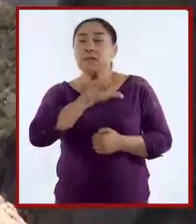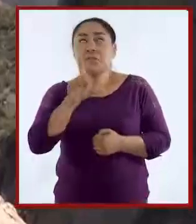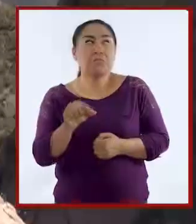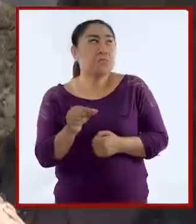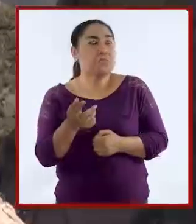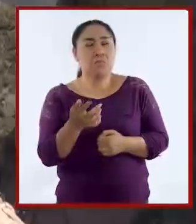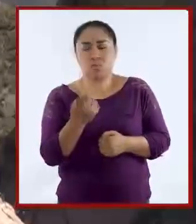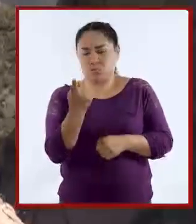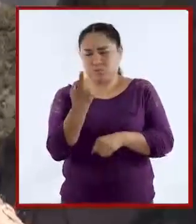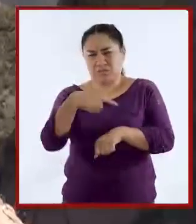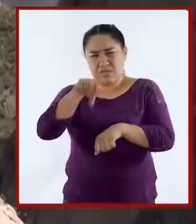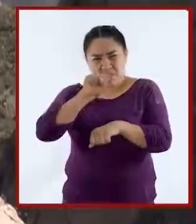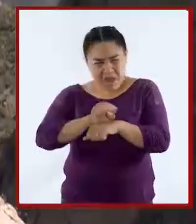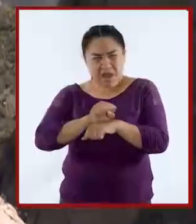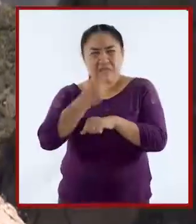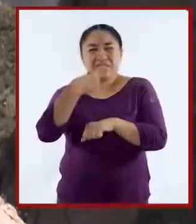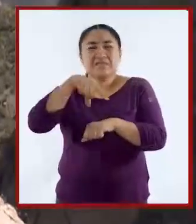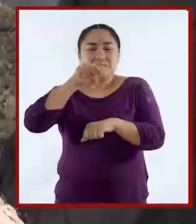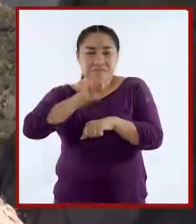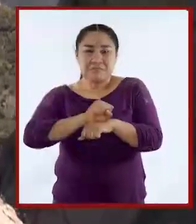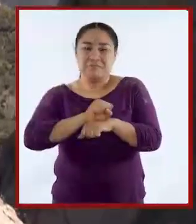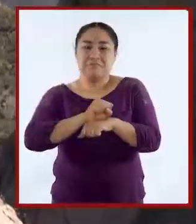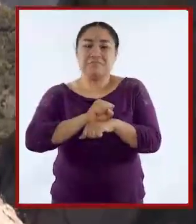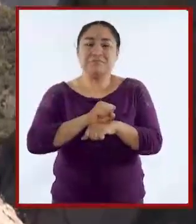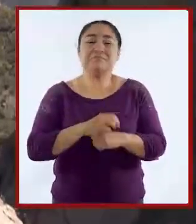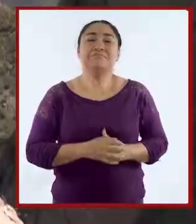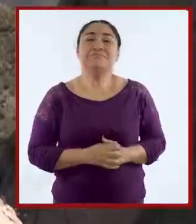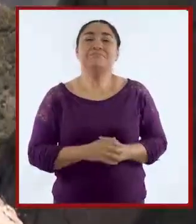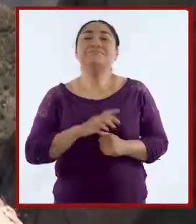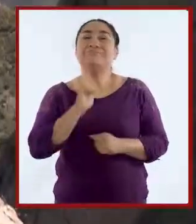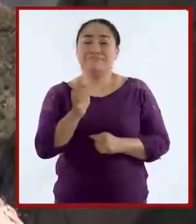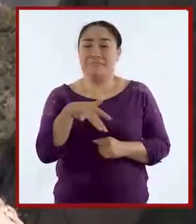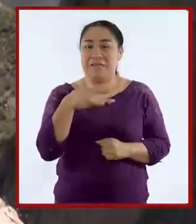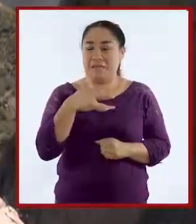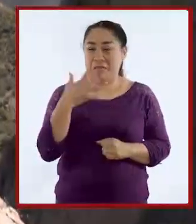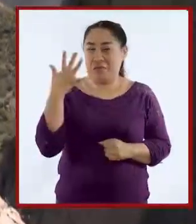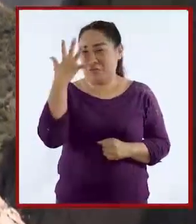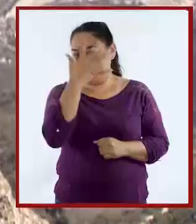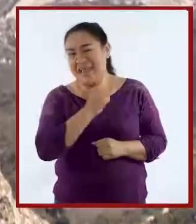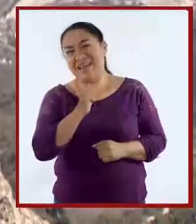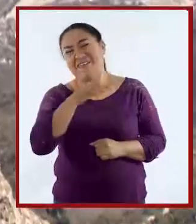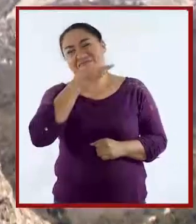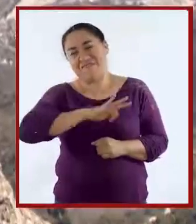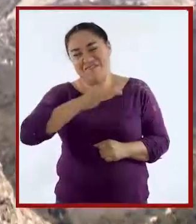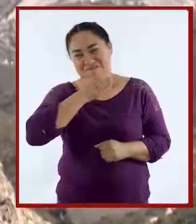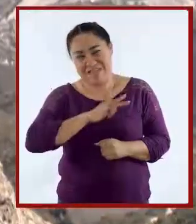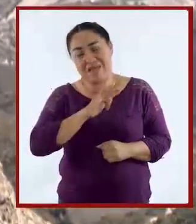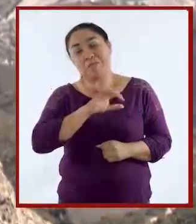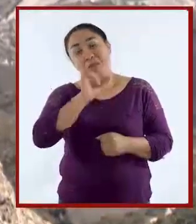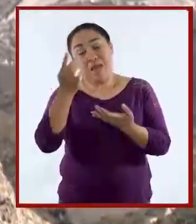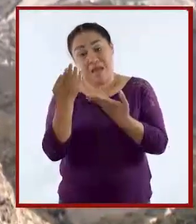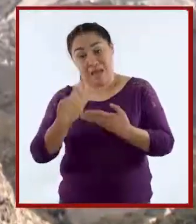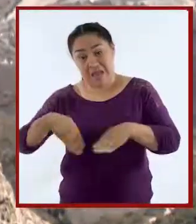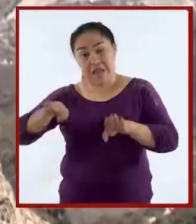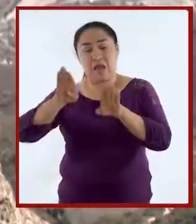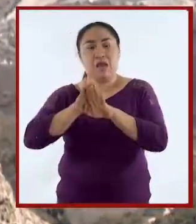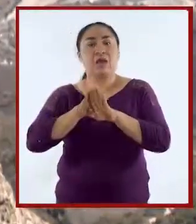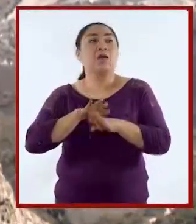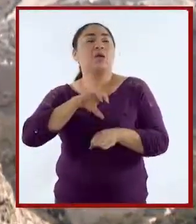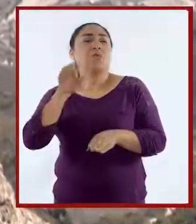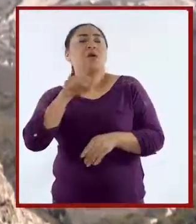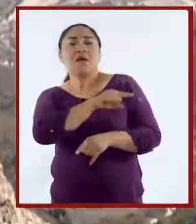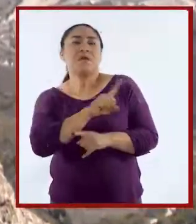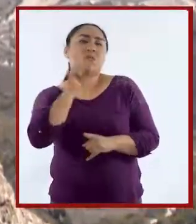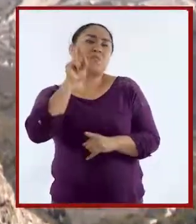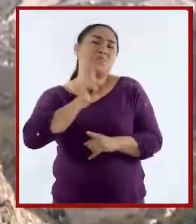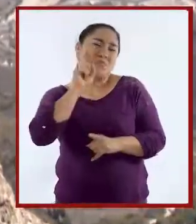Después de una semana de andar un borrachín en la fiesta, en la pachanga, por ahí llega a su casa y